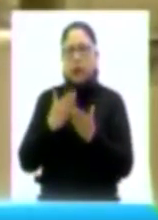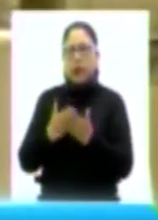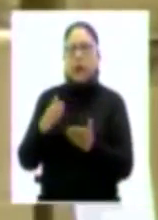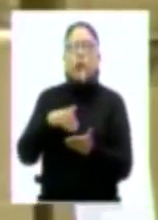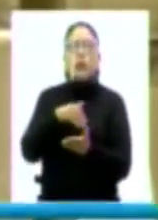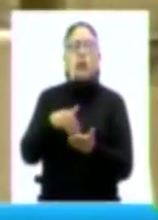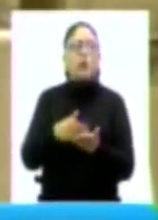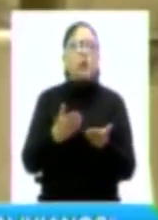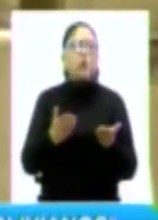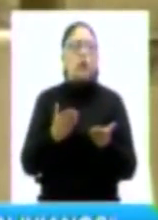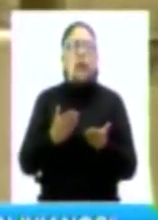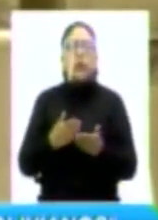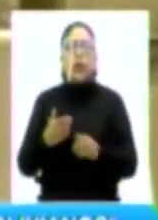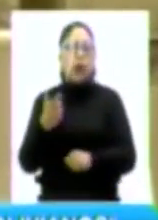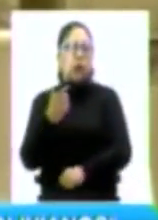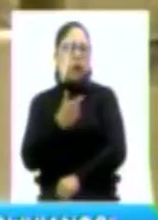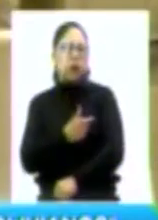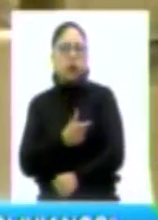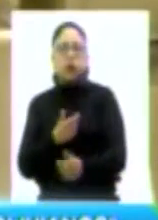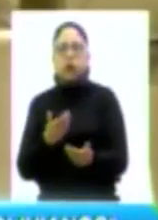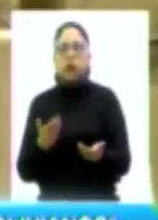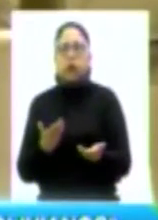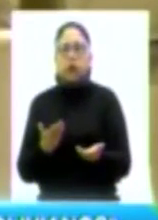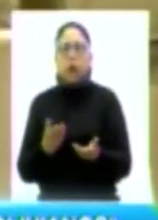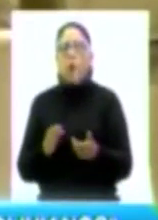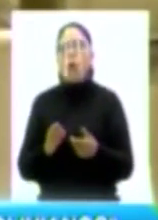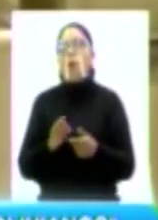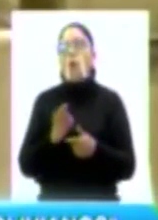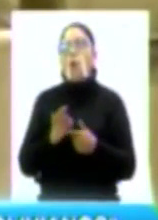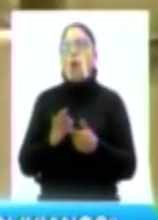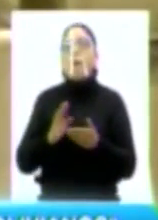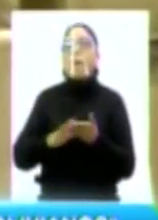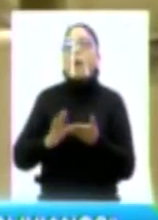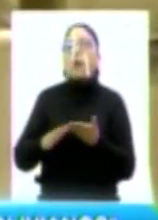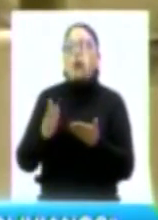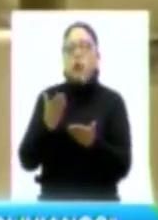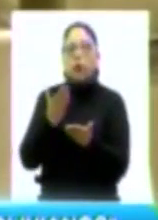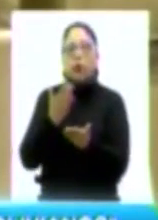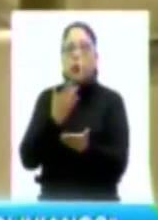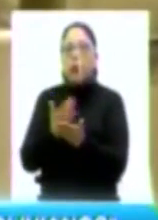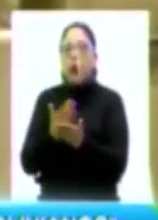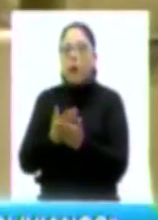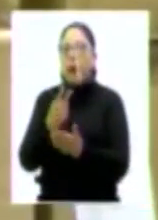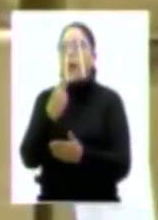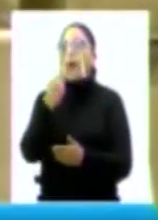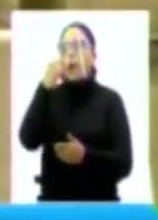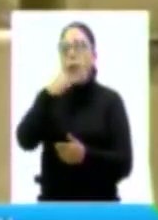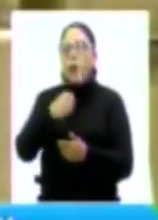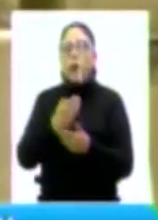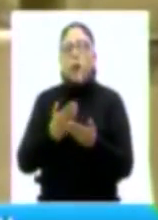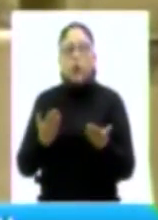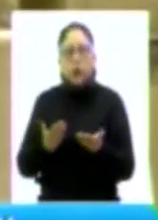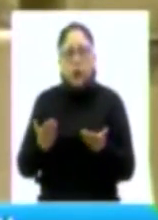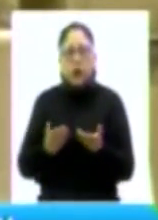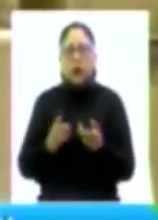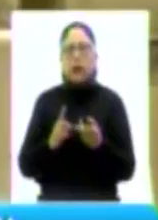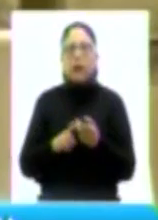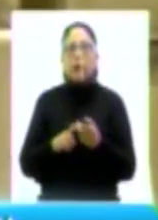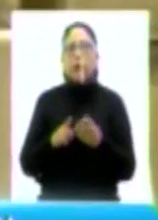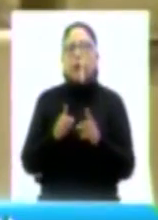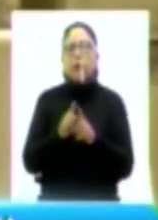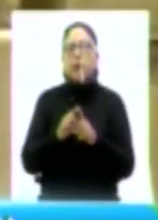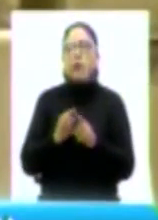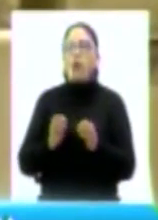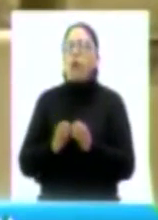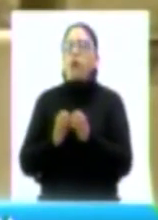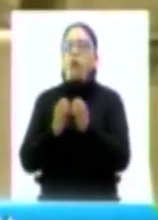de dónde se van a vacunar, dónde se van a efectuar los tests, dónde se van a efectuar las estadísticas,